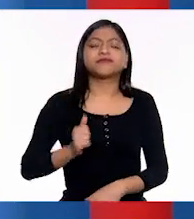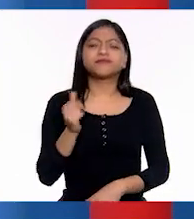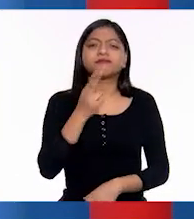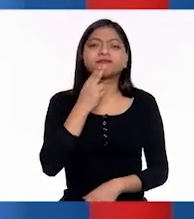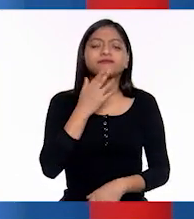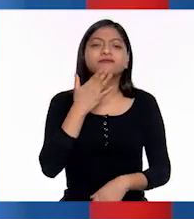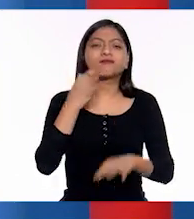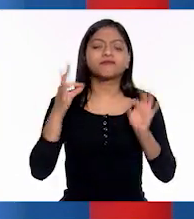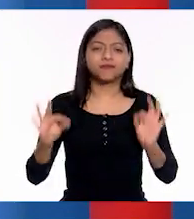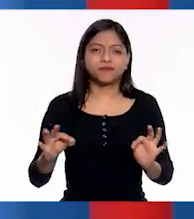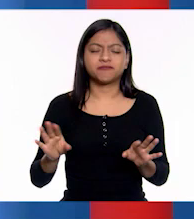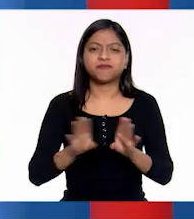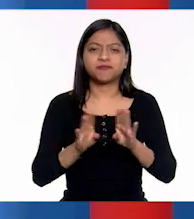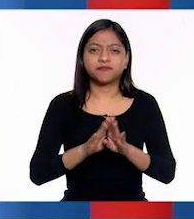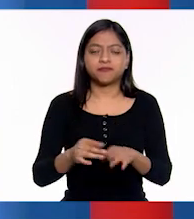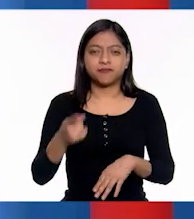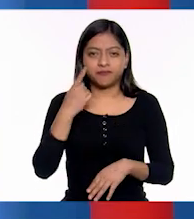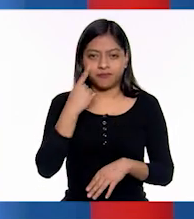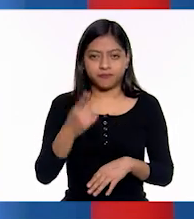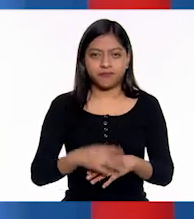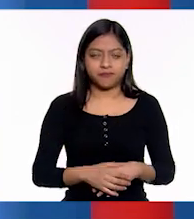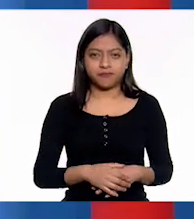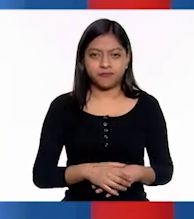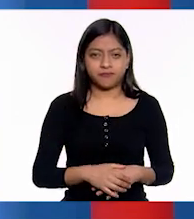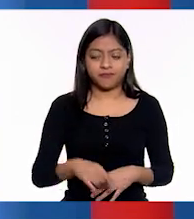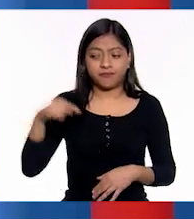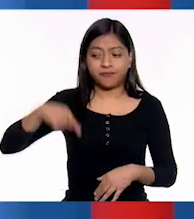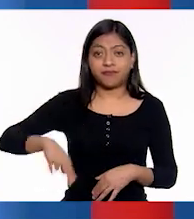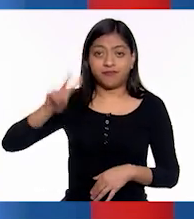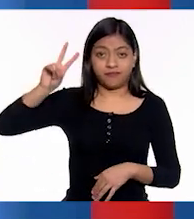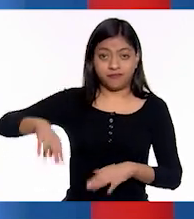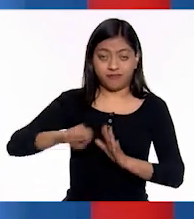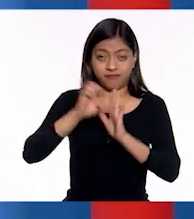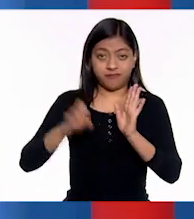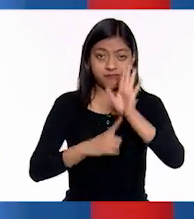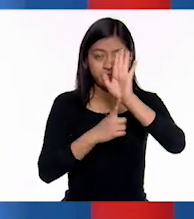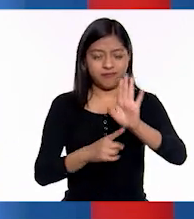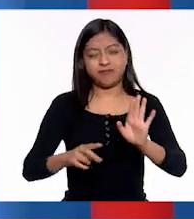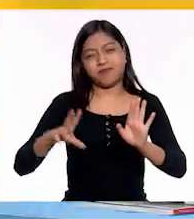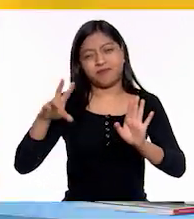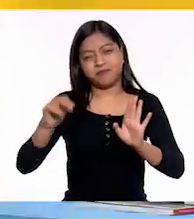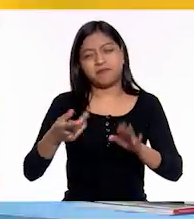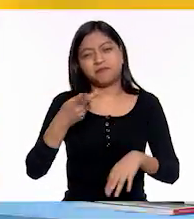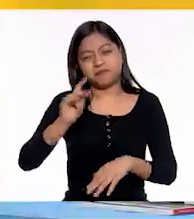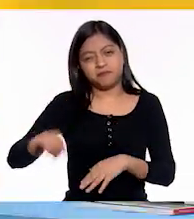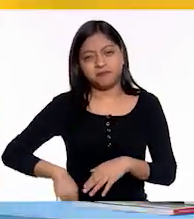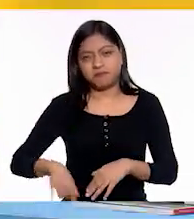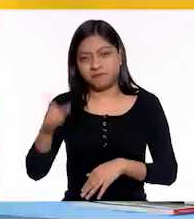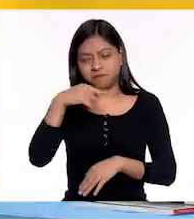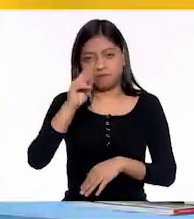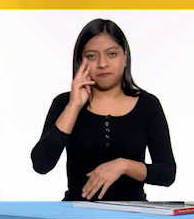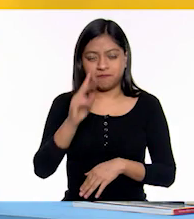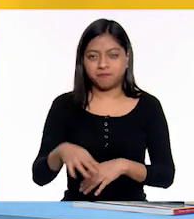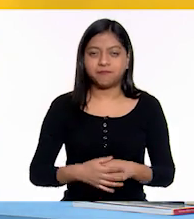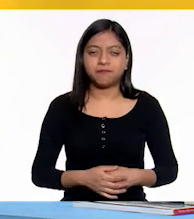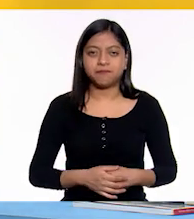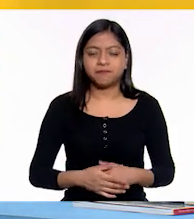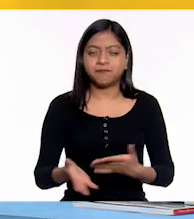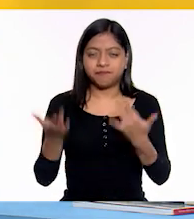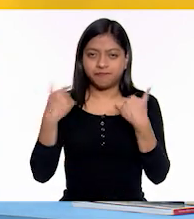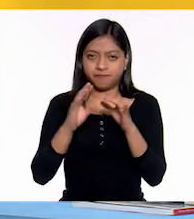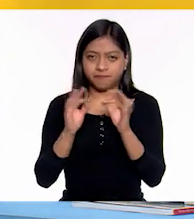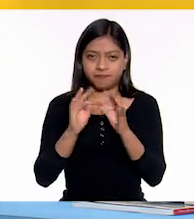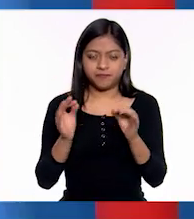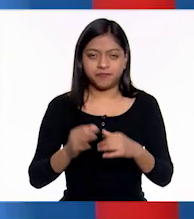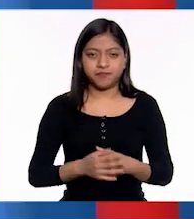para facilitarnos la vida. No es una situación real, pero será interesante. Muy bien. Pues vamos a hacerla, maestra. Díganos, ¿de qué se